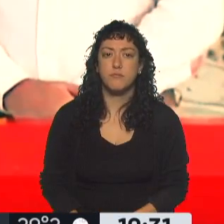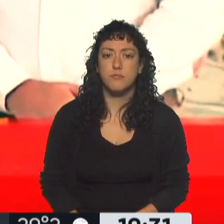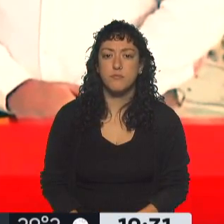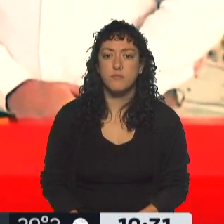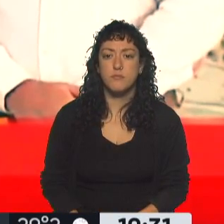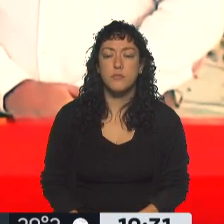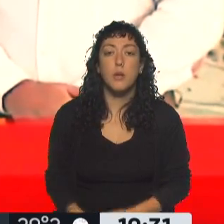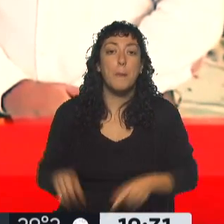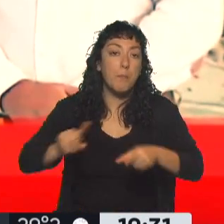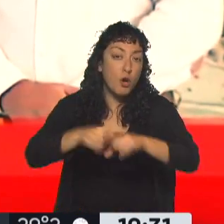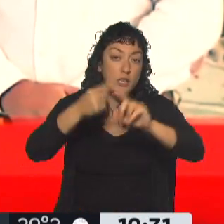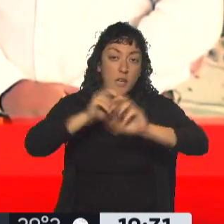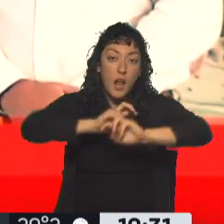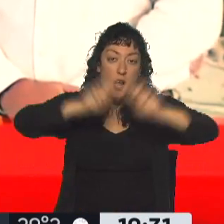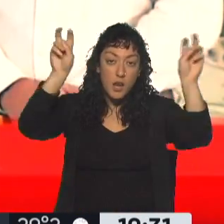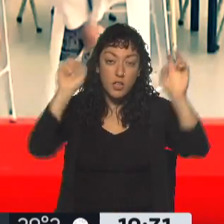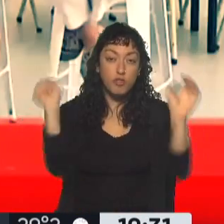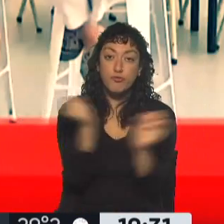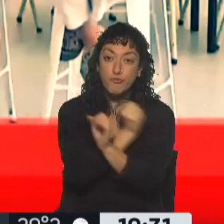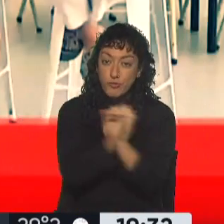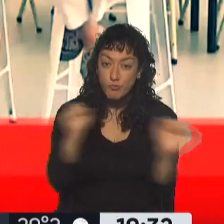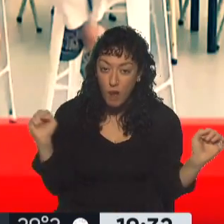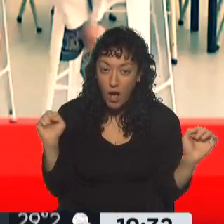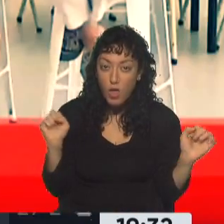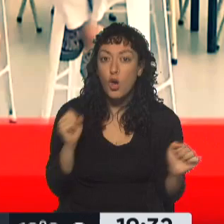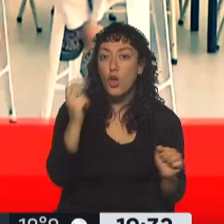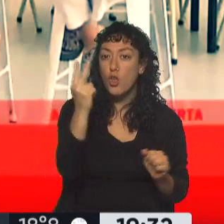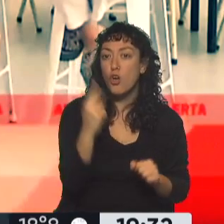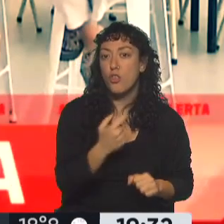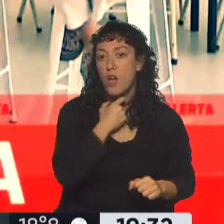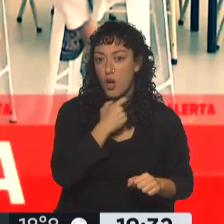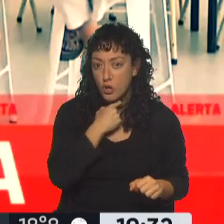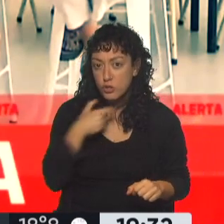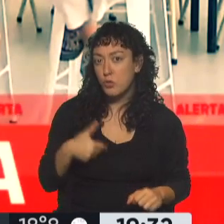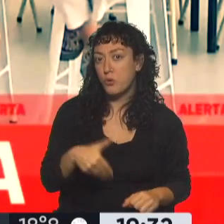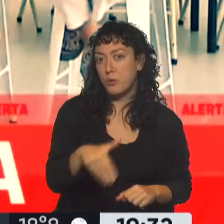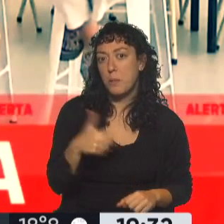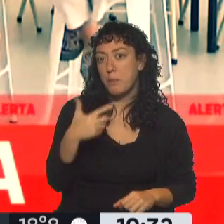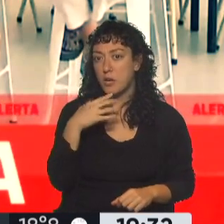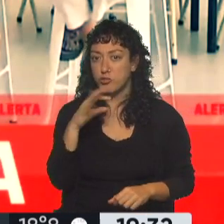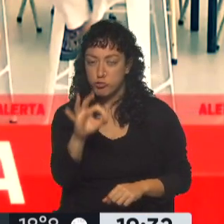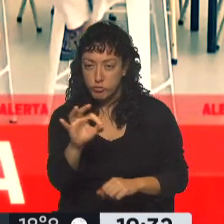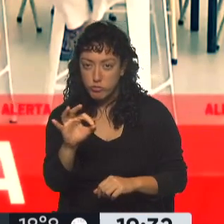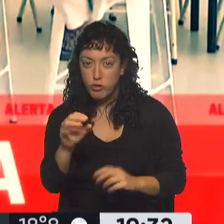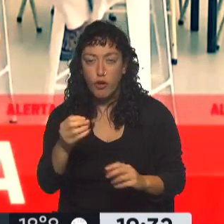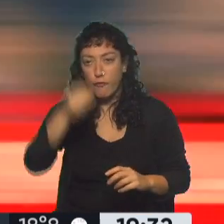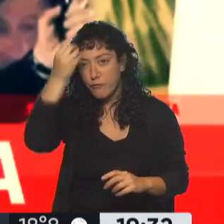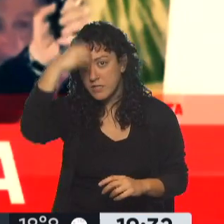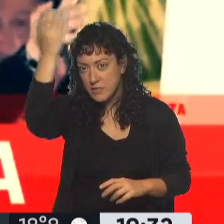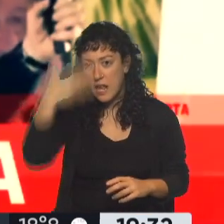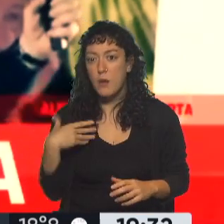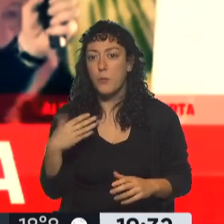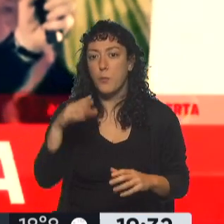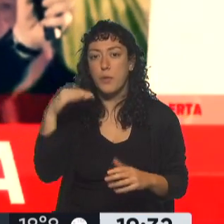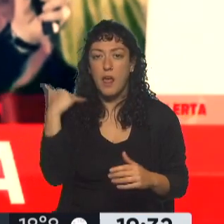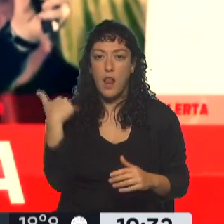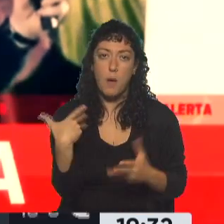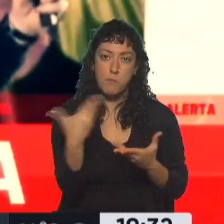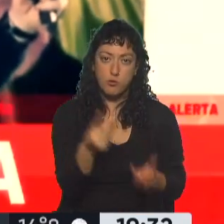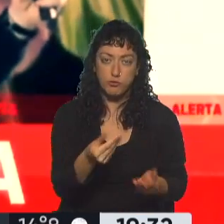Alerta política, ¿confirmado? Sí, confirmado, 2 de agosto, a días de las PASO. Ahora es oficial el apoyo de Vidal. Esto es lo